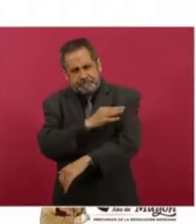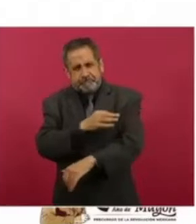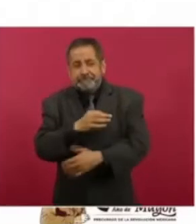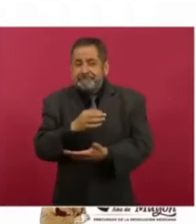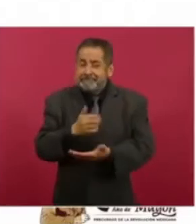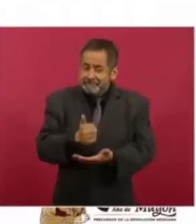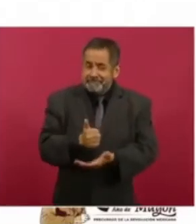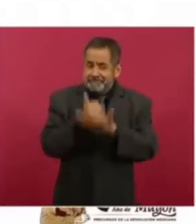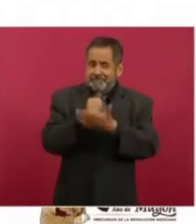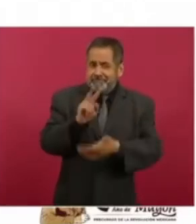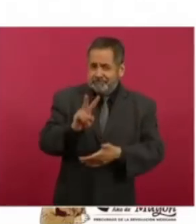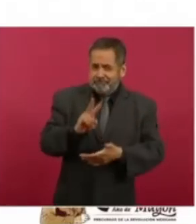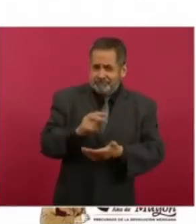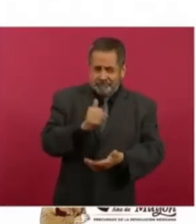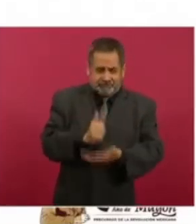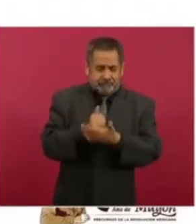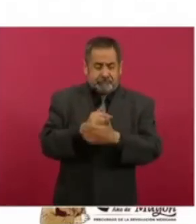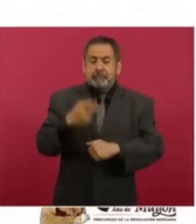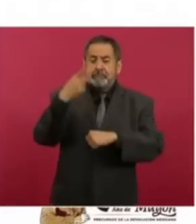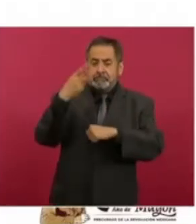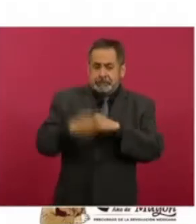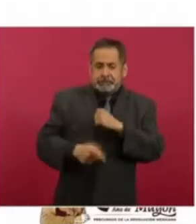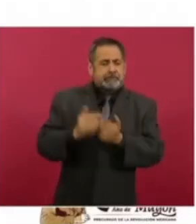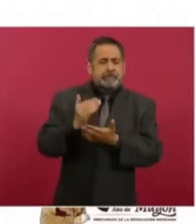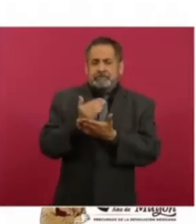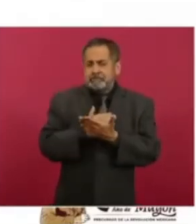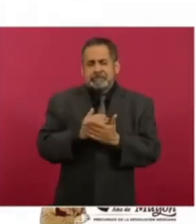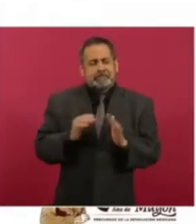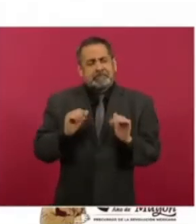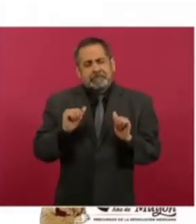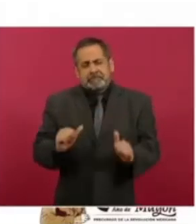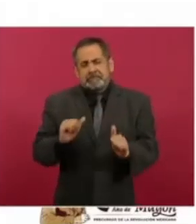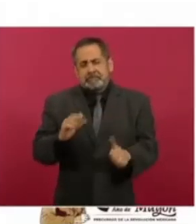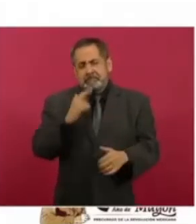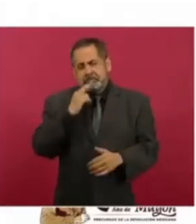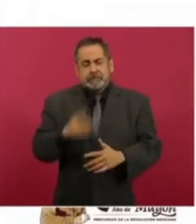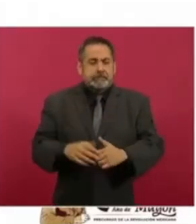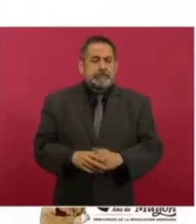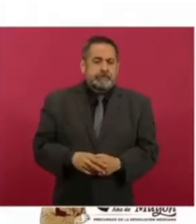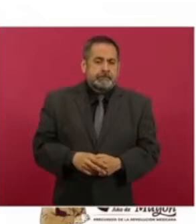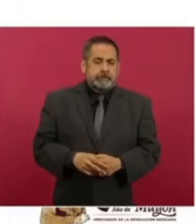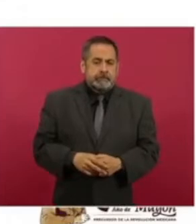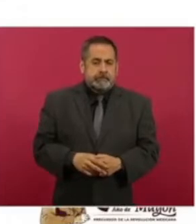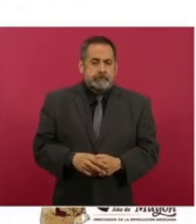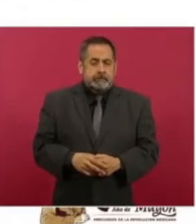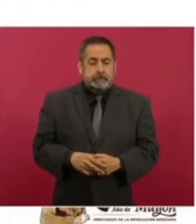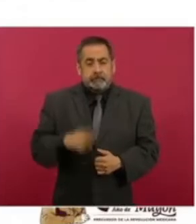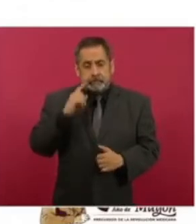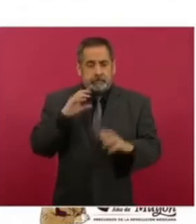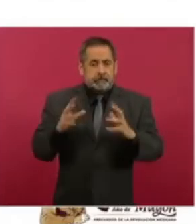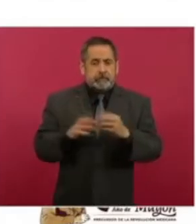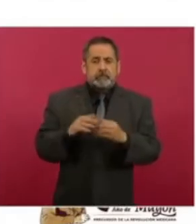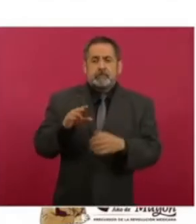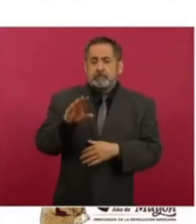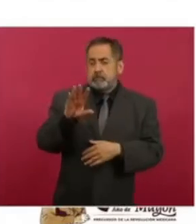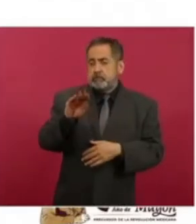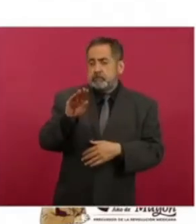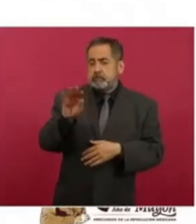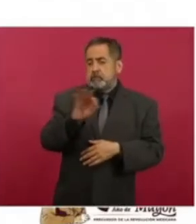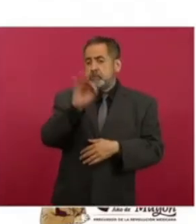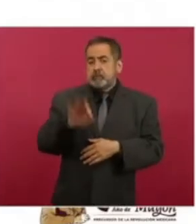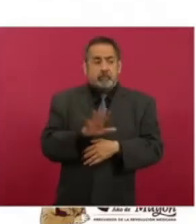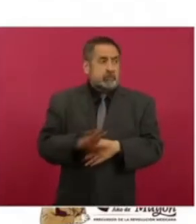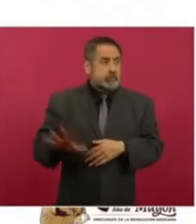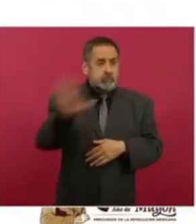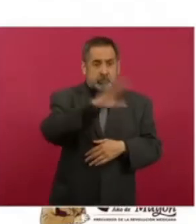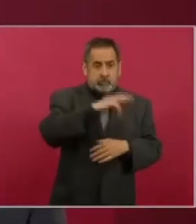reduce los riesgos de gravedad y de mortalidad. La cobertura se ha quedado en 90% en promedio